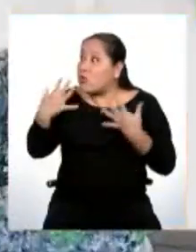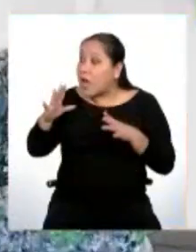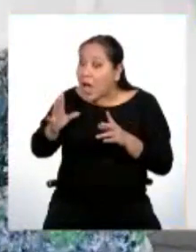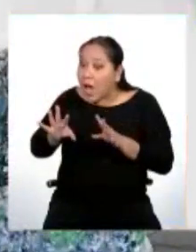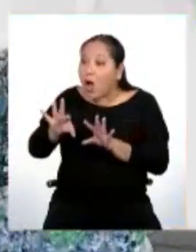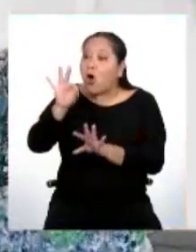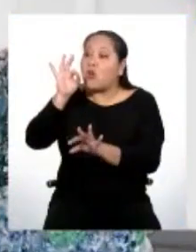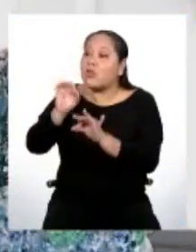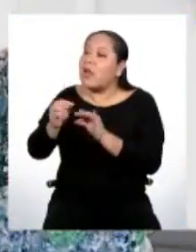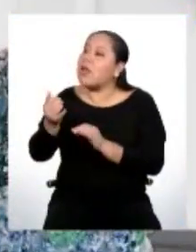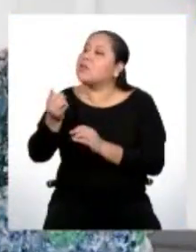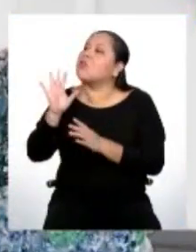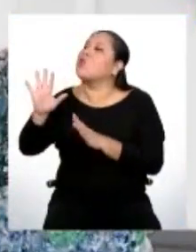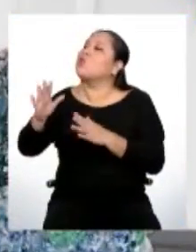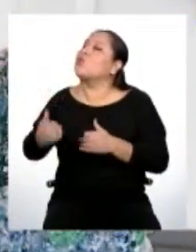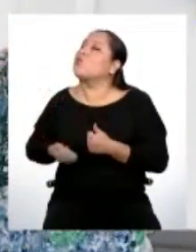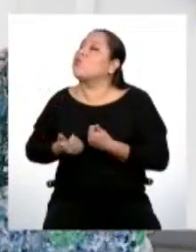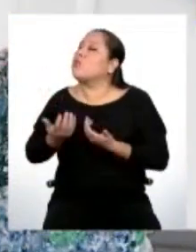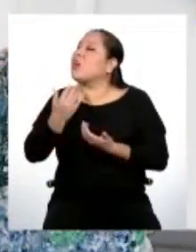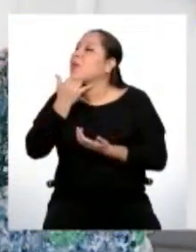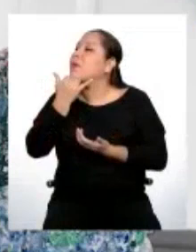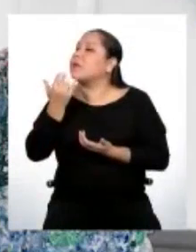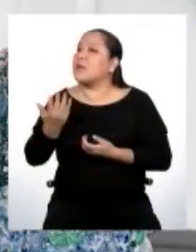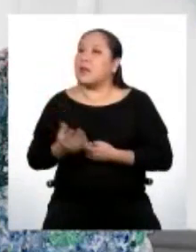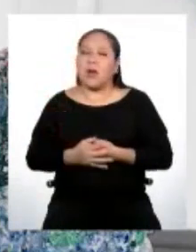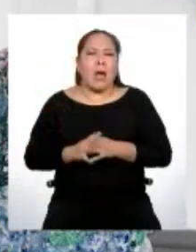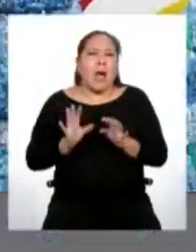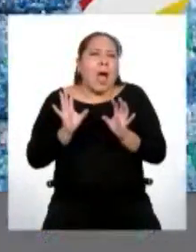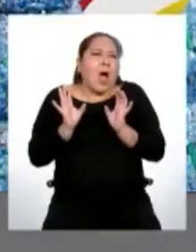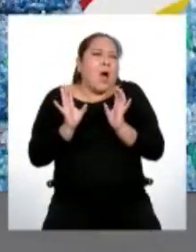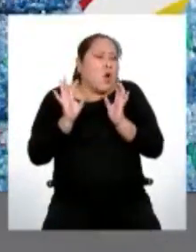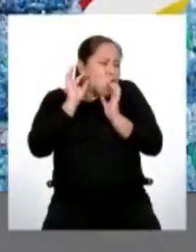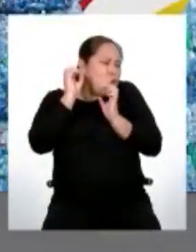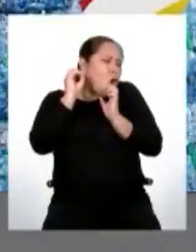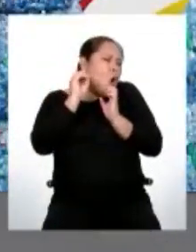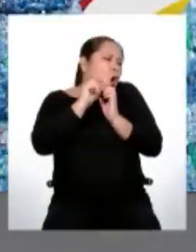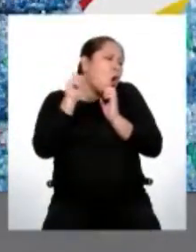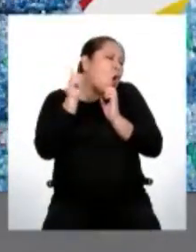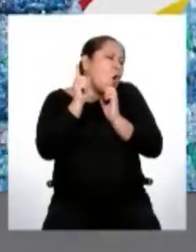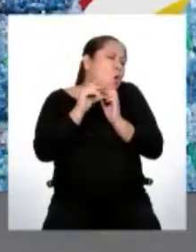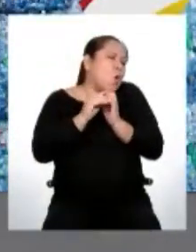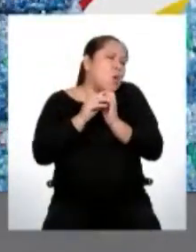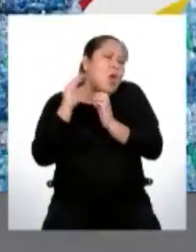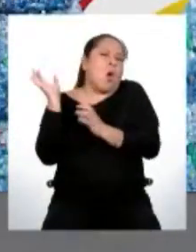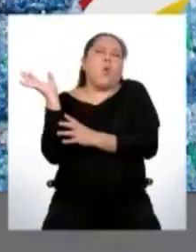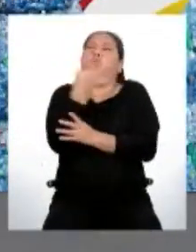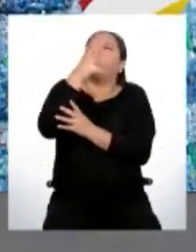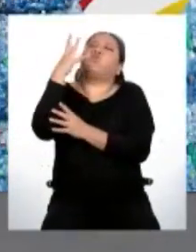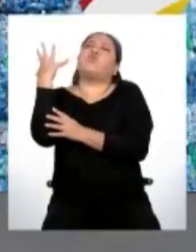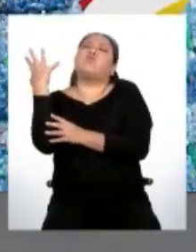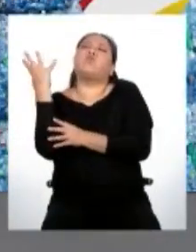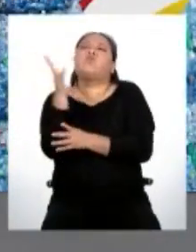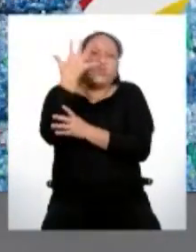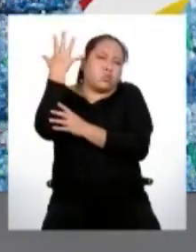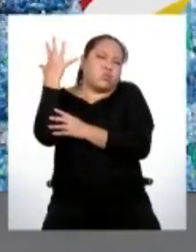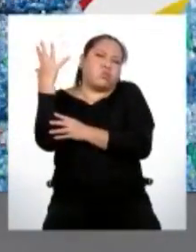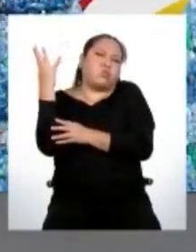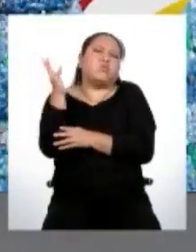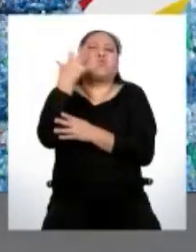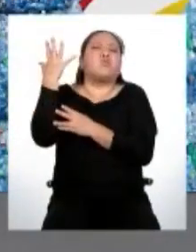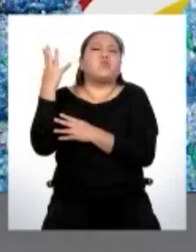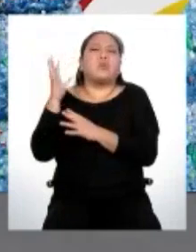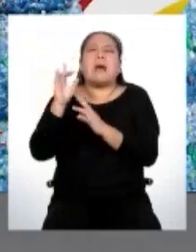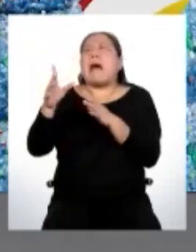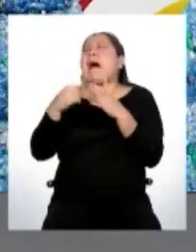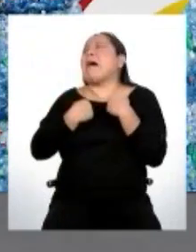destino. ¡Oh, no! ¡Una tormenta! importa! ¡Es el fin! ¡Es